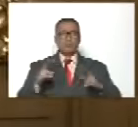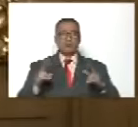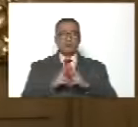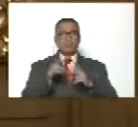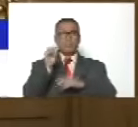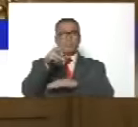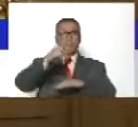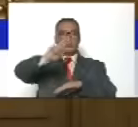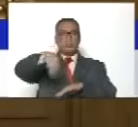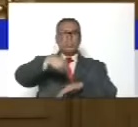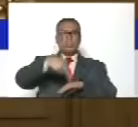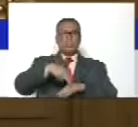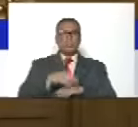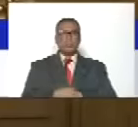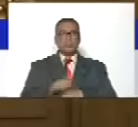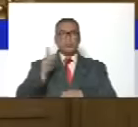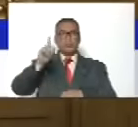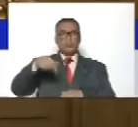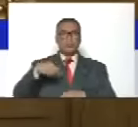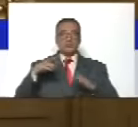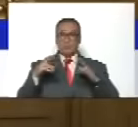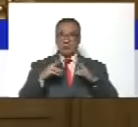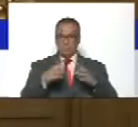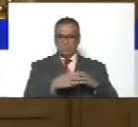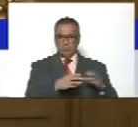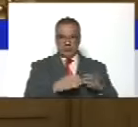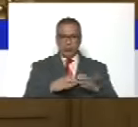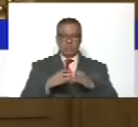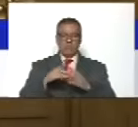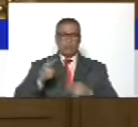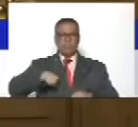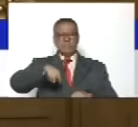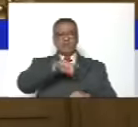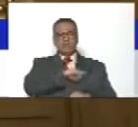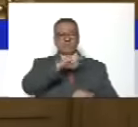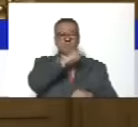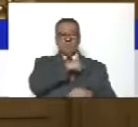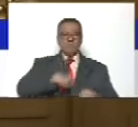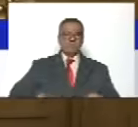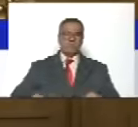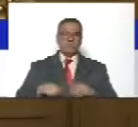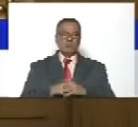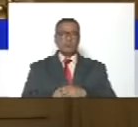con la Asamblea Nacional, por supuesto reuniones con nuestro presidente.